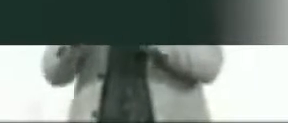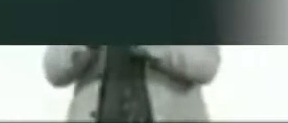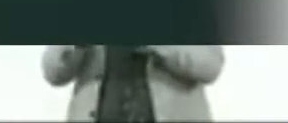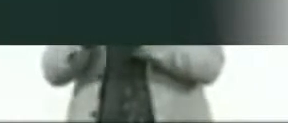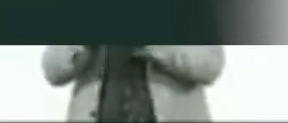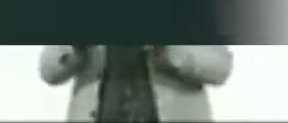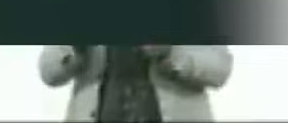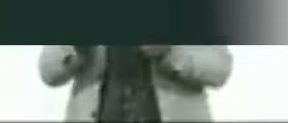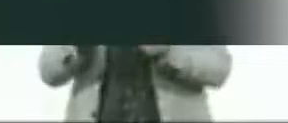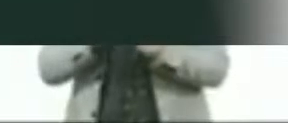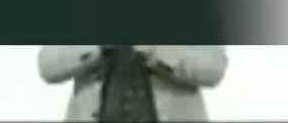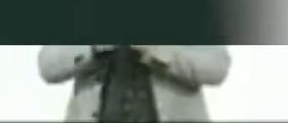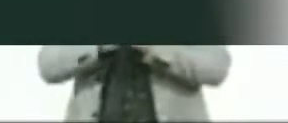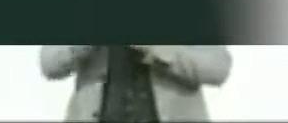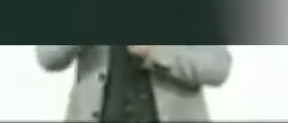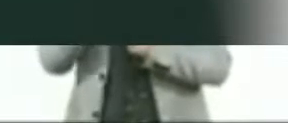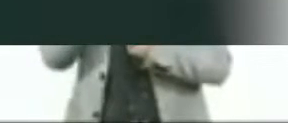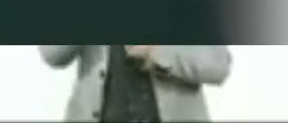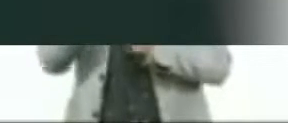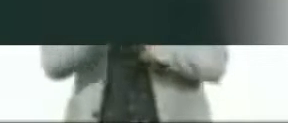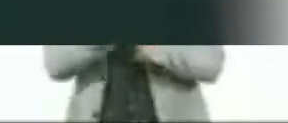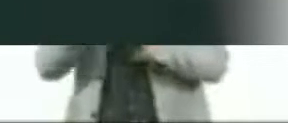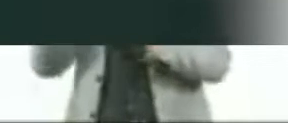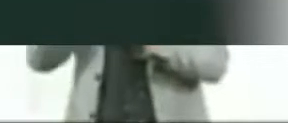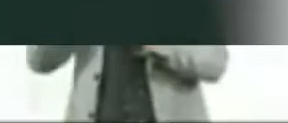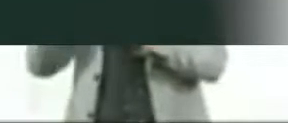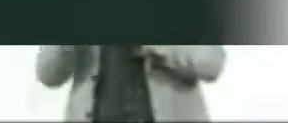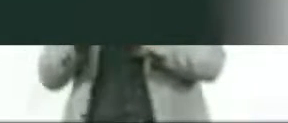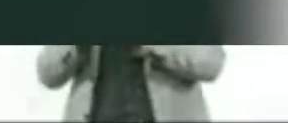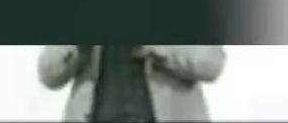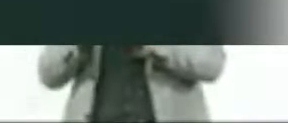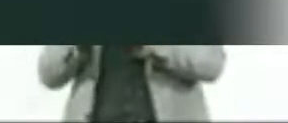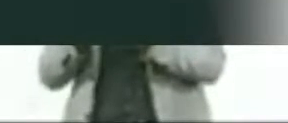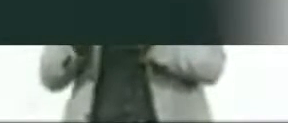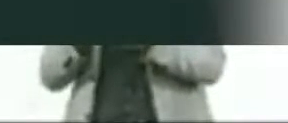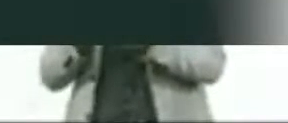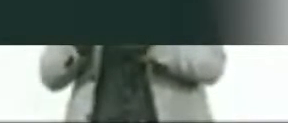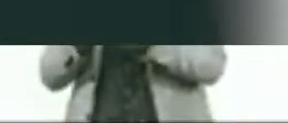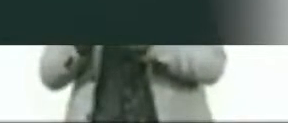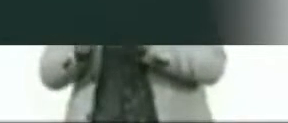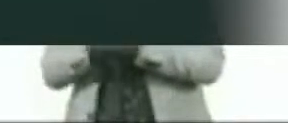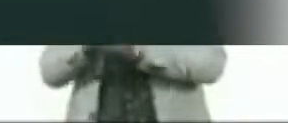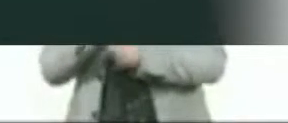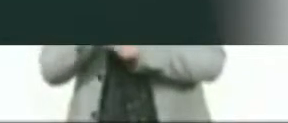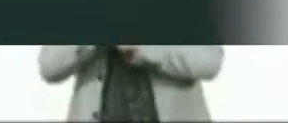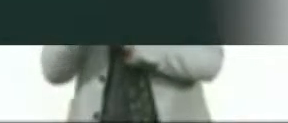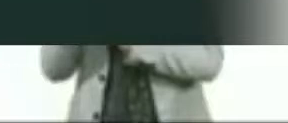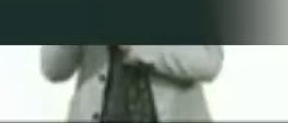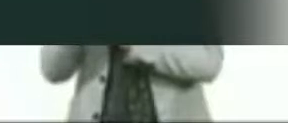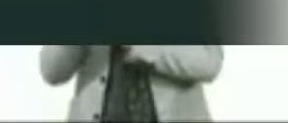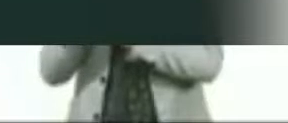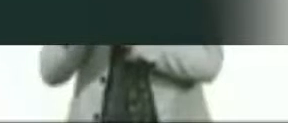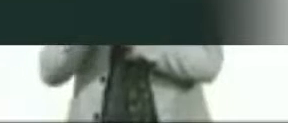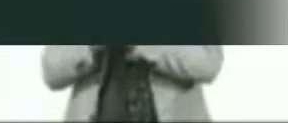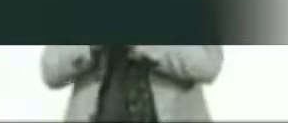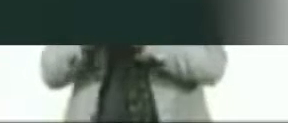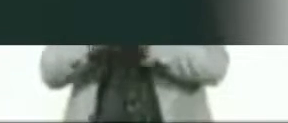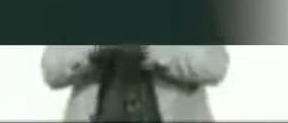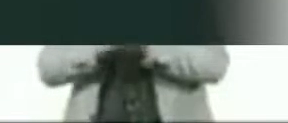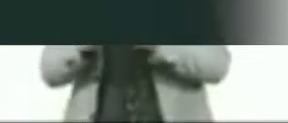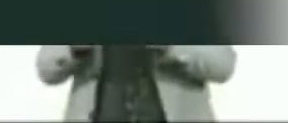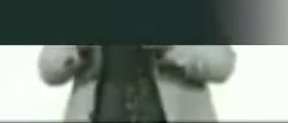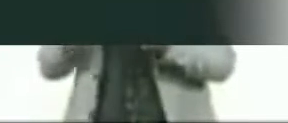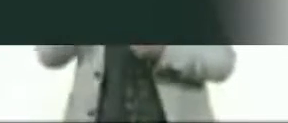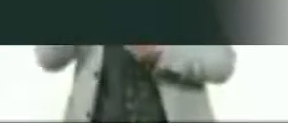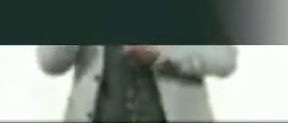el proyecto de transformación de México. Expuso que hay grupos afectados en sus beneficios económicos ilícitos o el poder que tenían sobre el